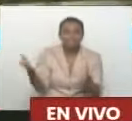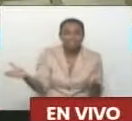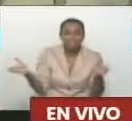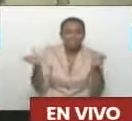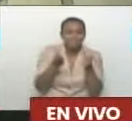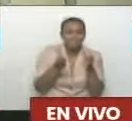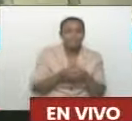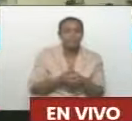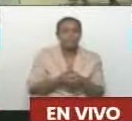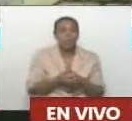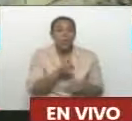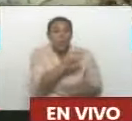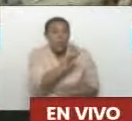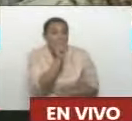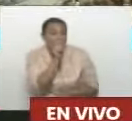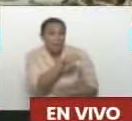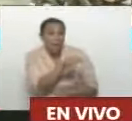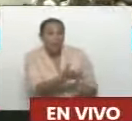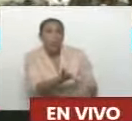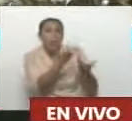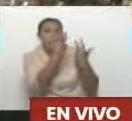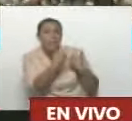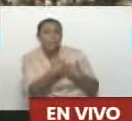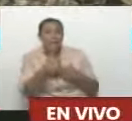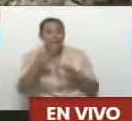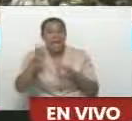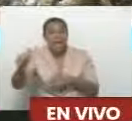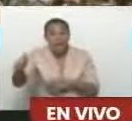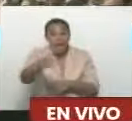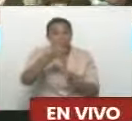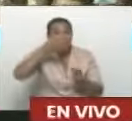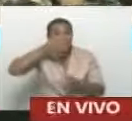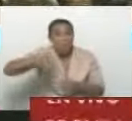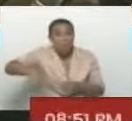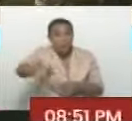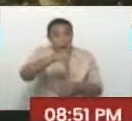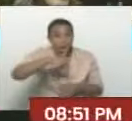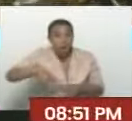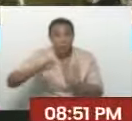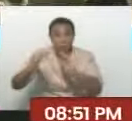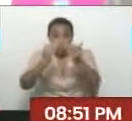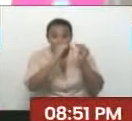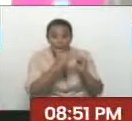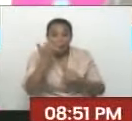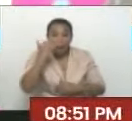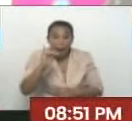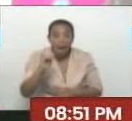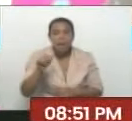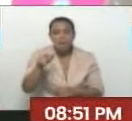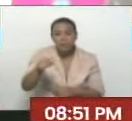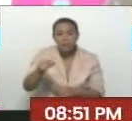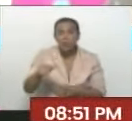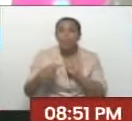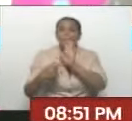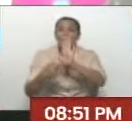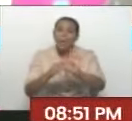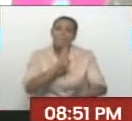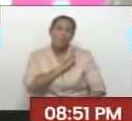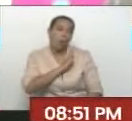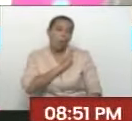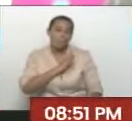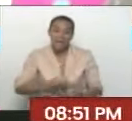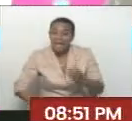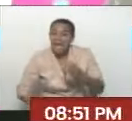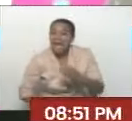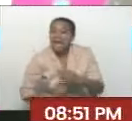lo que comenta el compañero, porque, por ejemplo, en cada pueblo existe, en las comunidades y en cada pueblo existe algo que mostrar. Y hay